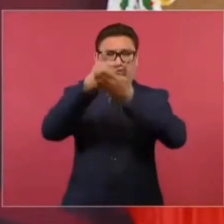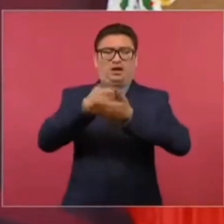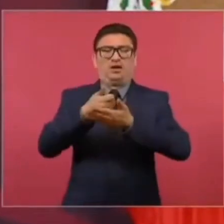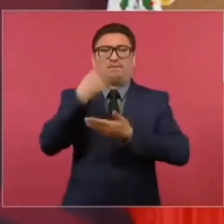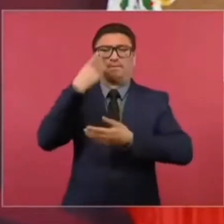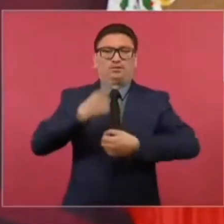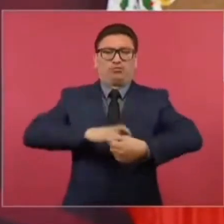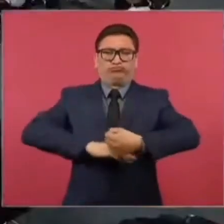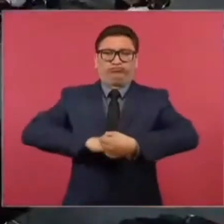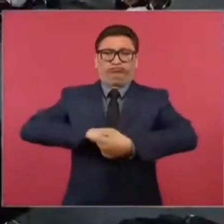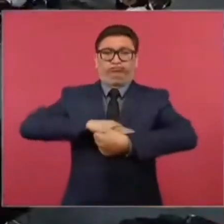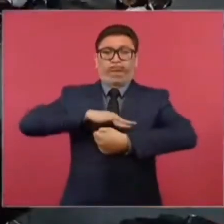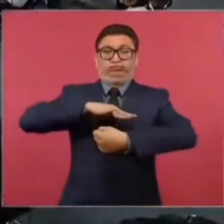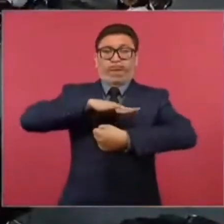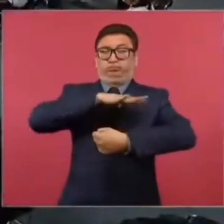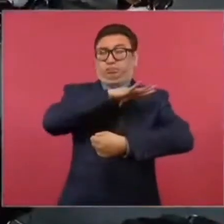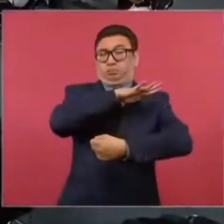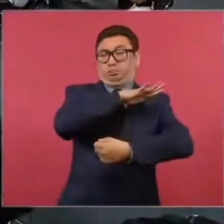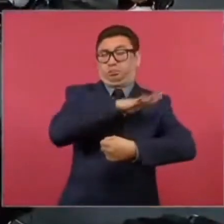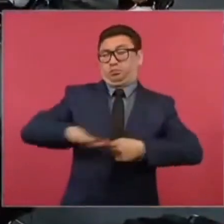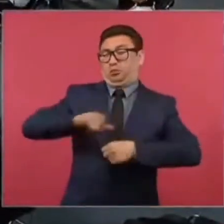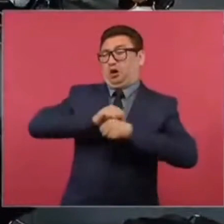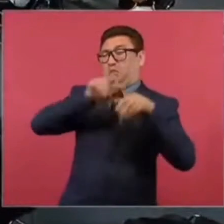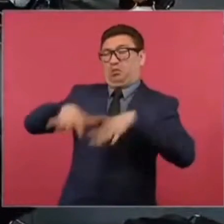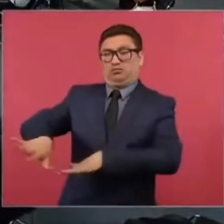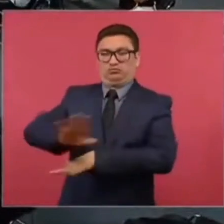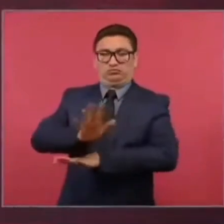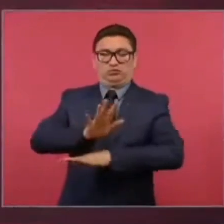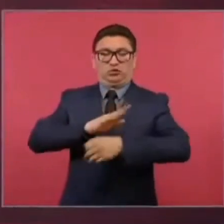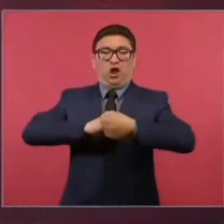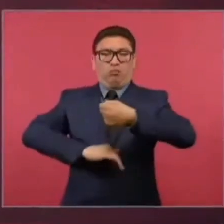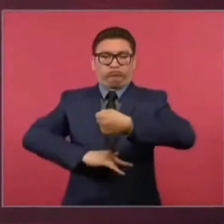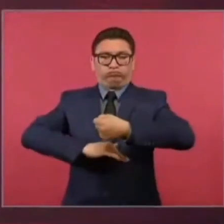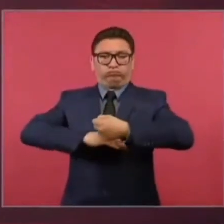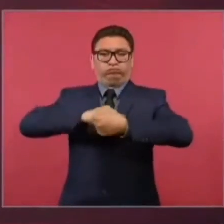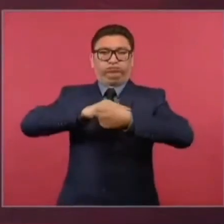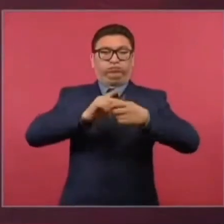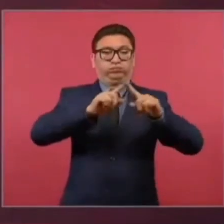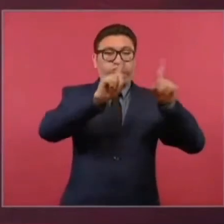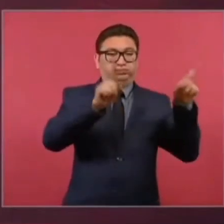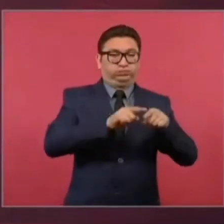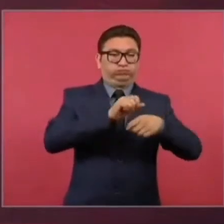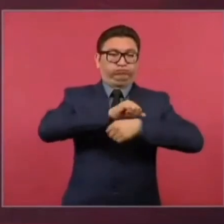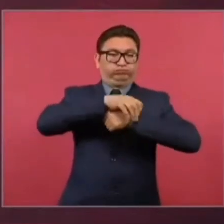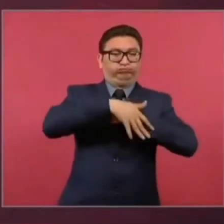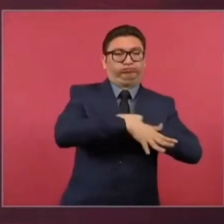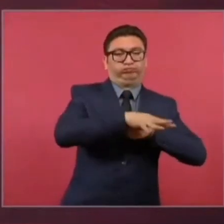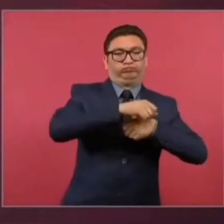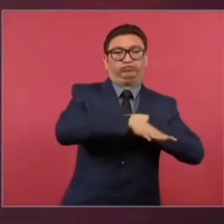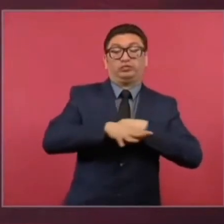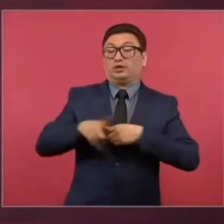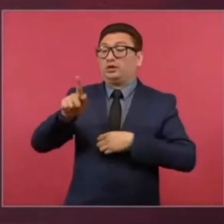defogar, va a salir el agua y ya no se inundan los pueblos. Y